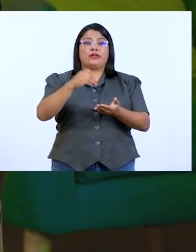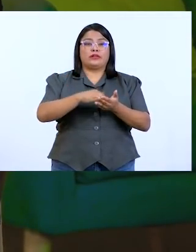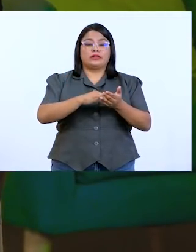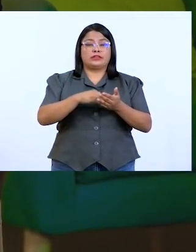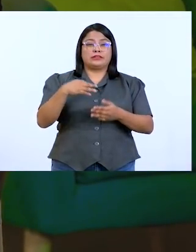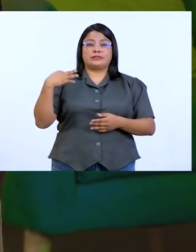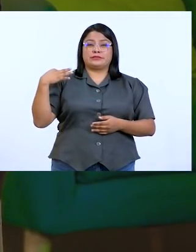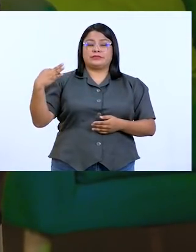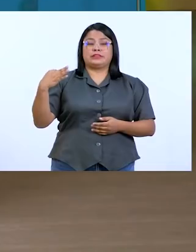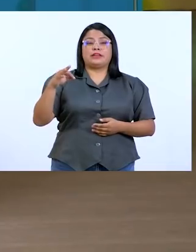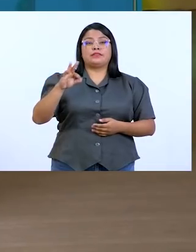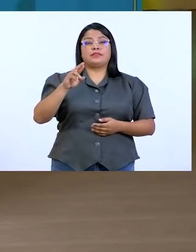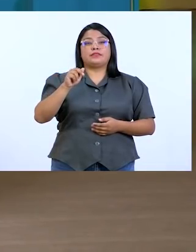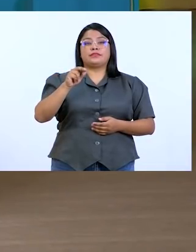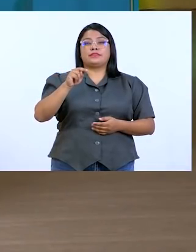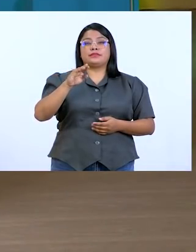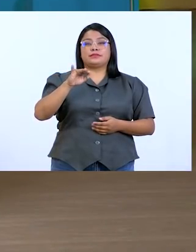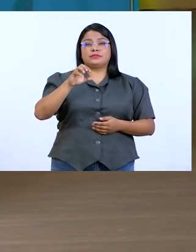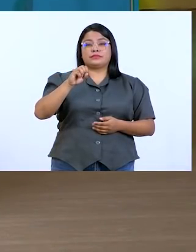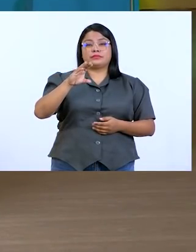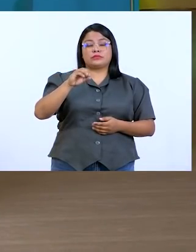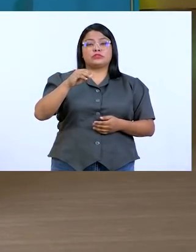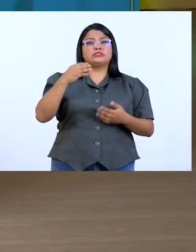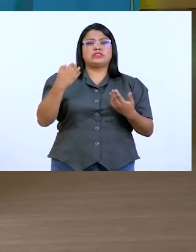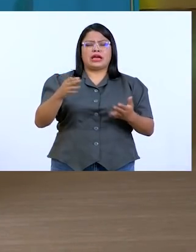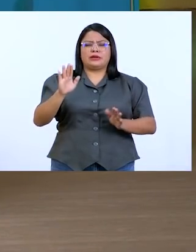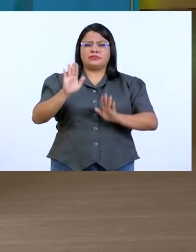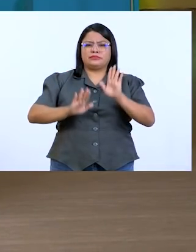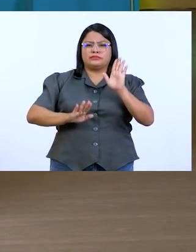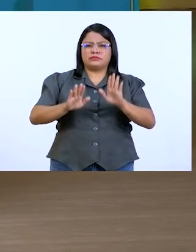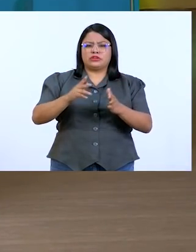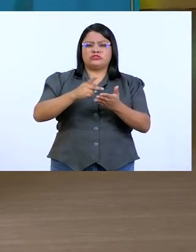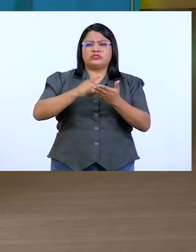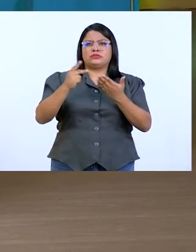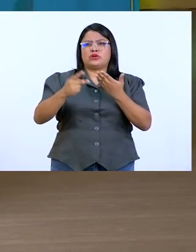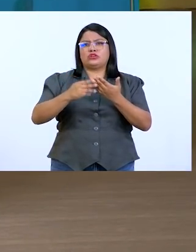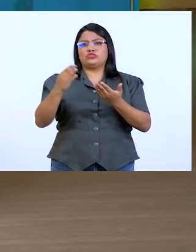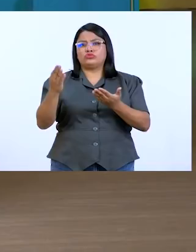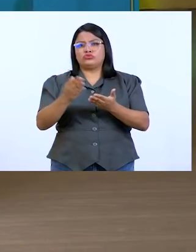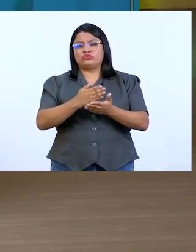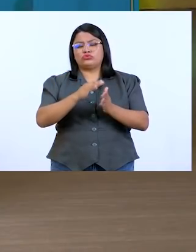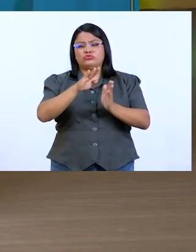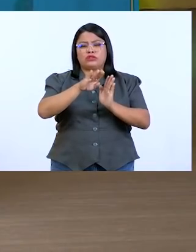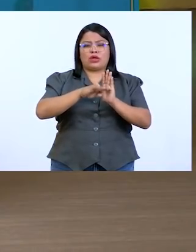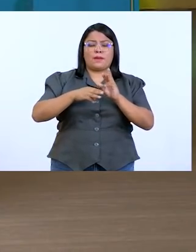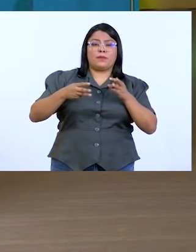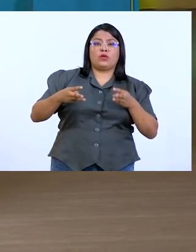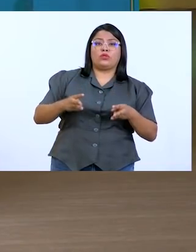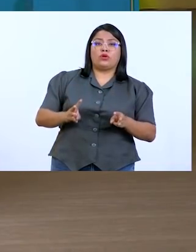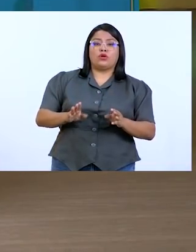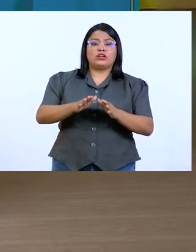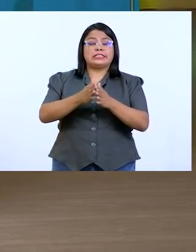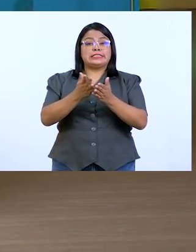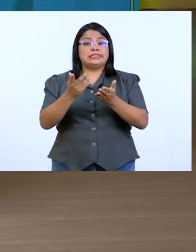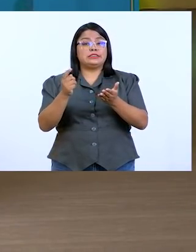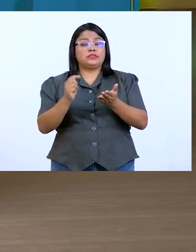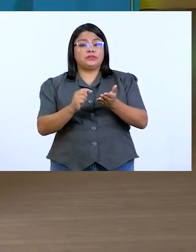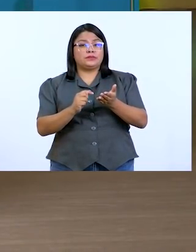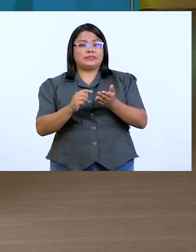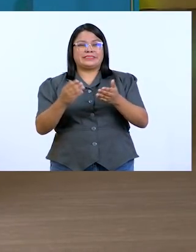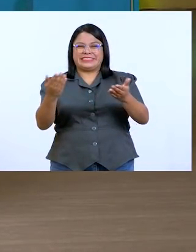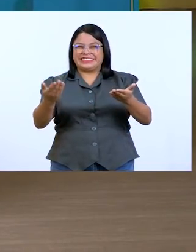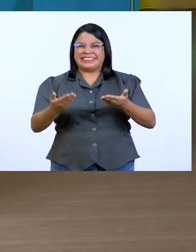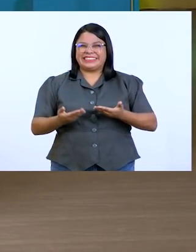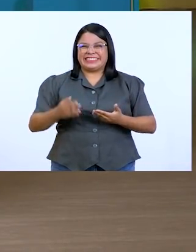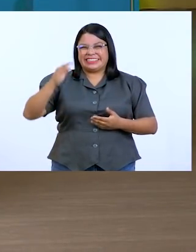nuevo Francisca Alfaro, que como comentábamos ha participado en la elaboración de programas de estudio, guías metodológicas y libros de